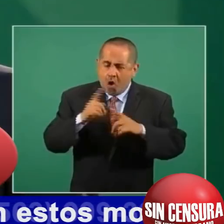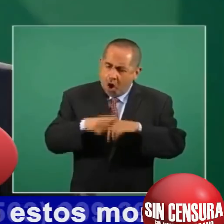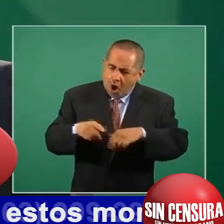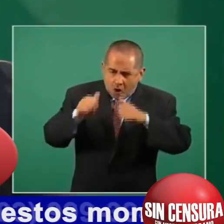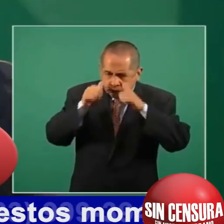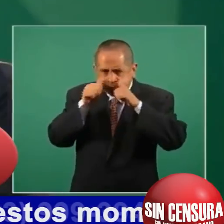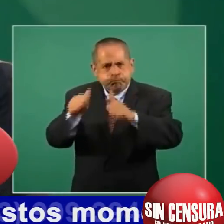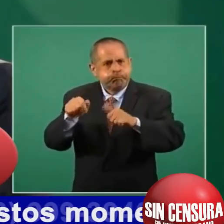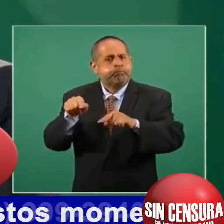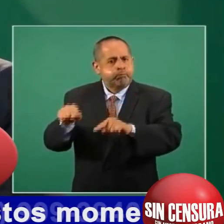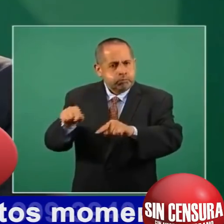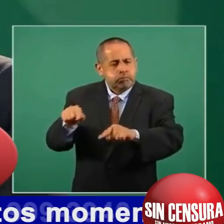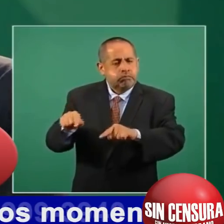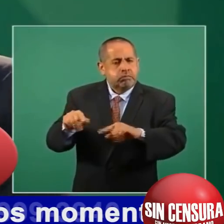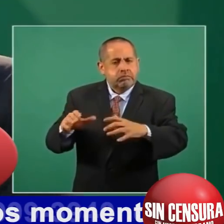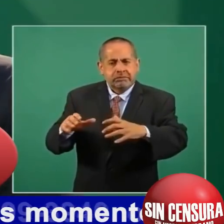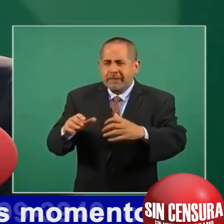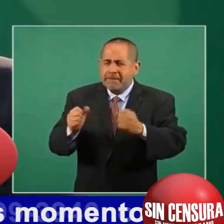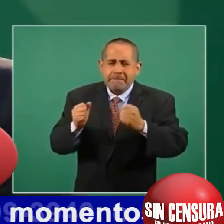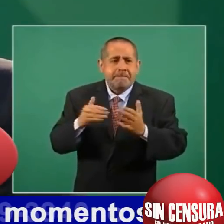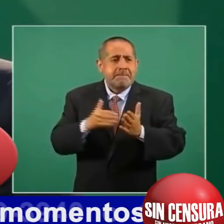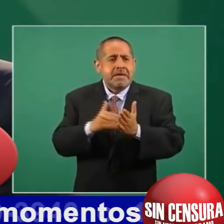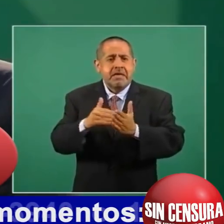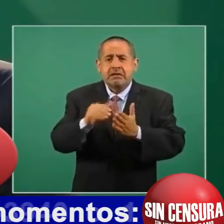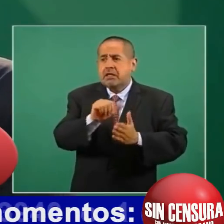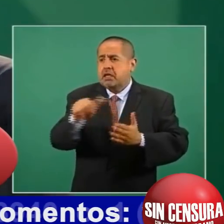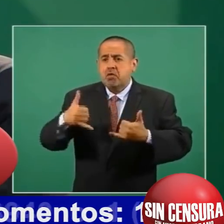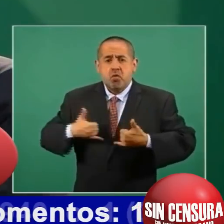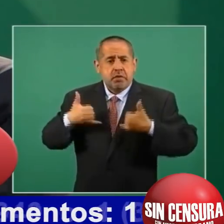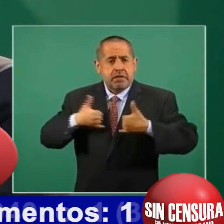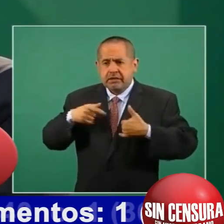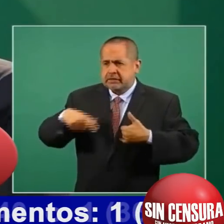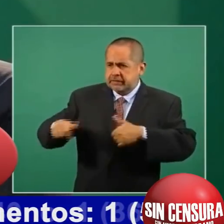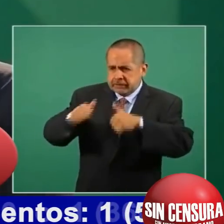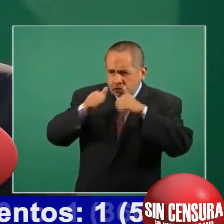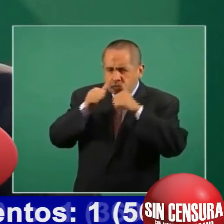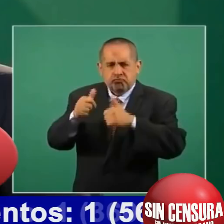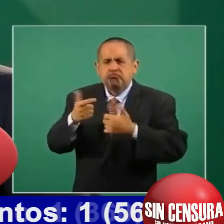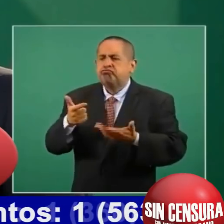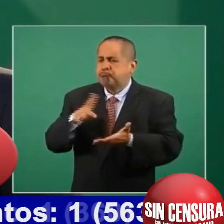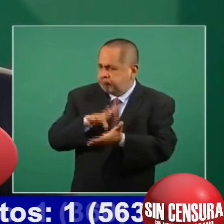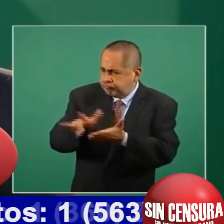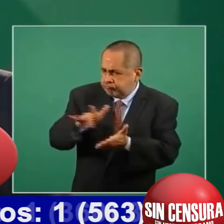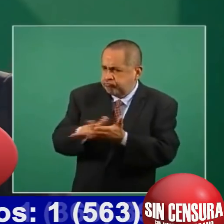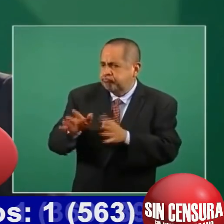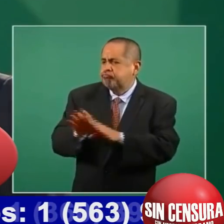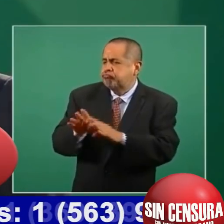hay miles de jóvenes que están recibiendo apoyos.